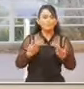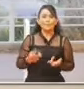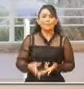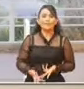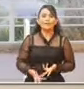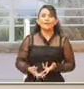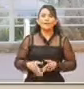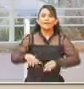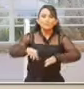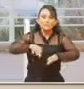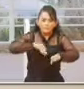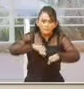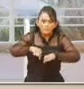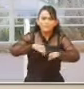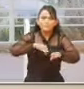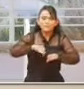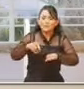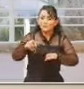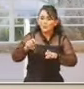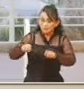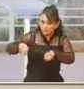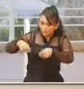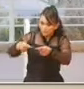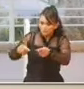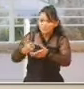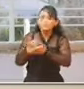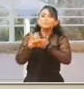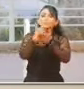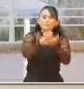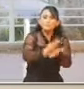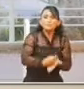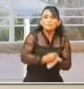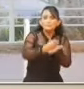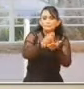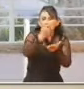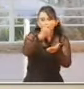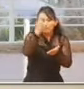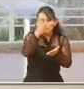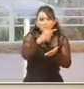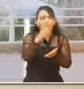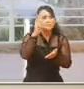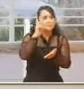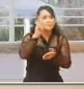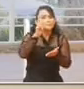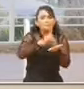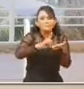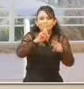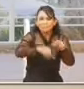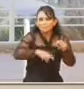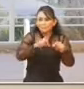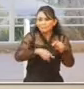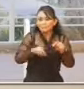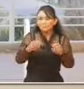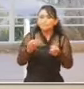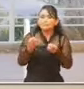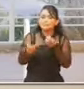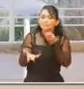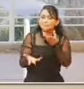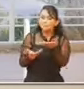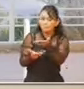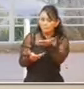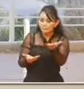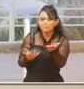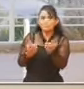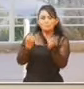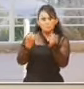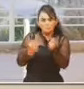loable tarea de atender a las personas que tienen esta problemática de adicción para darles la certeza